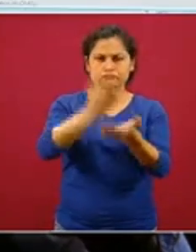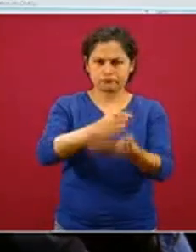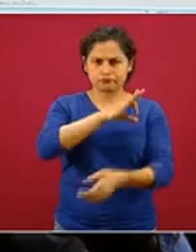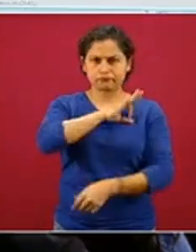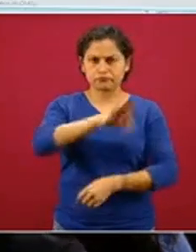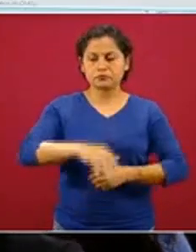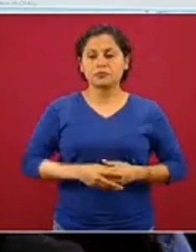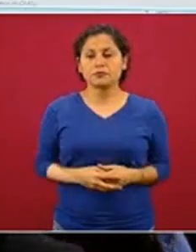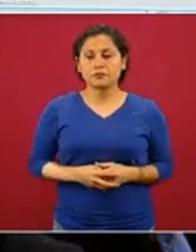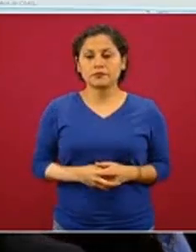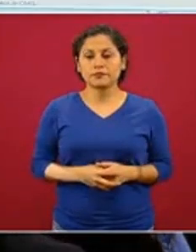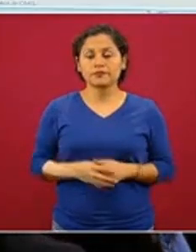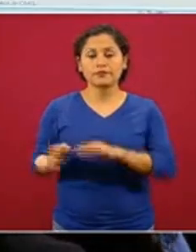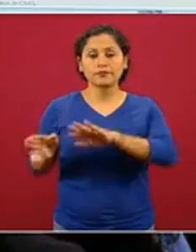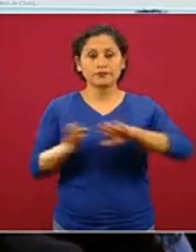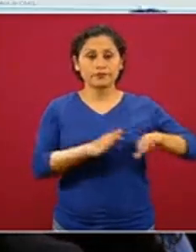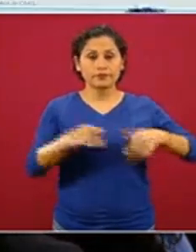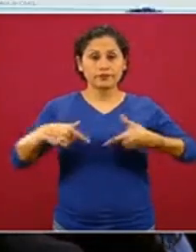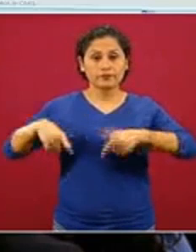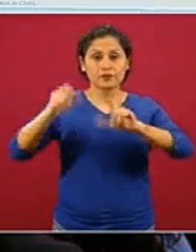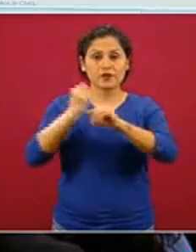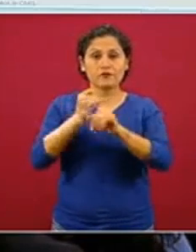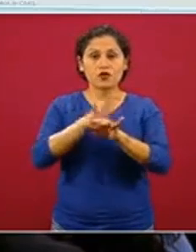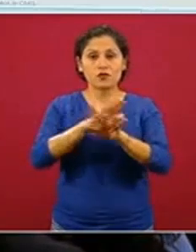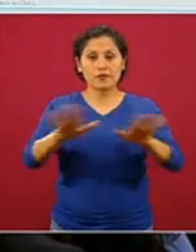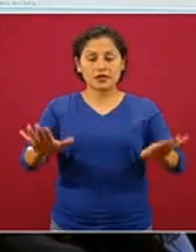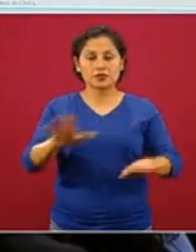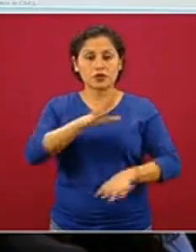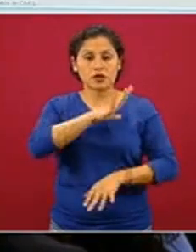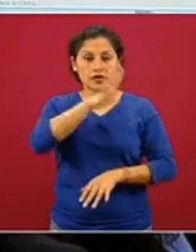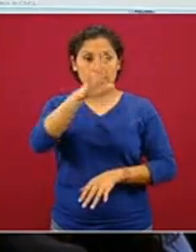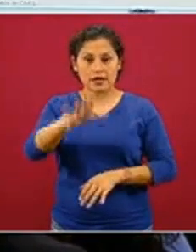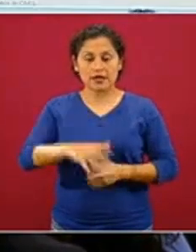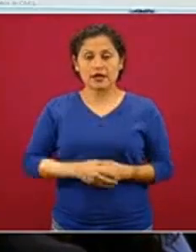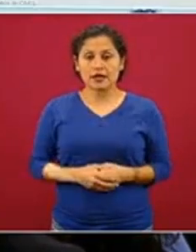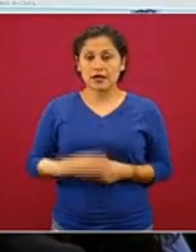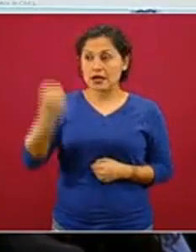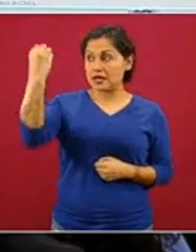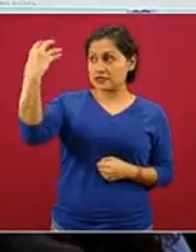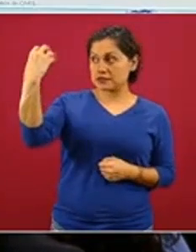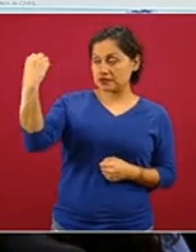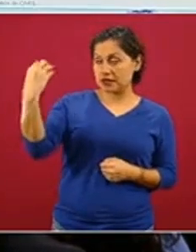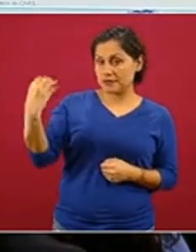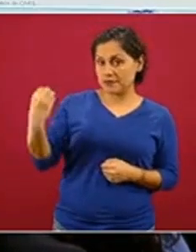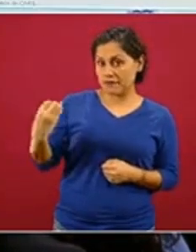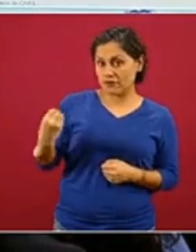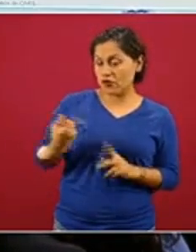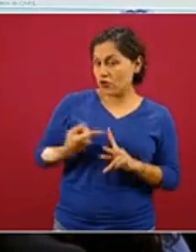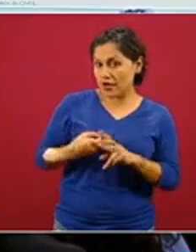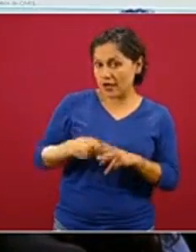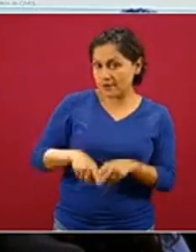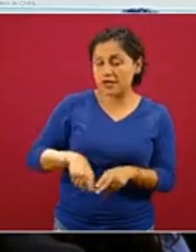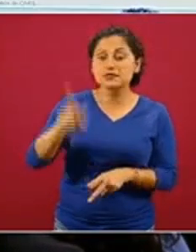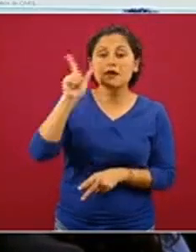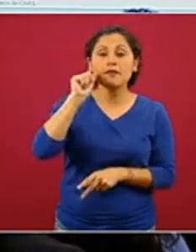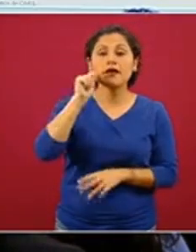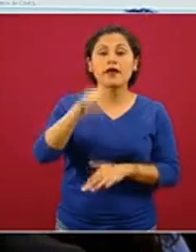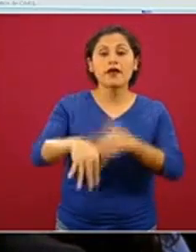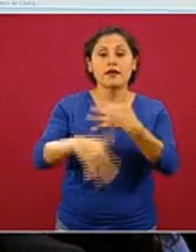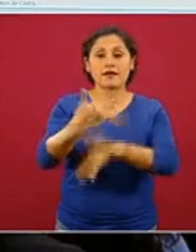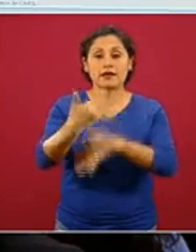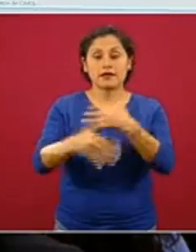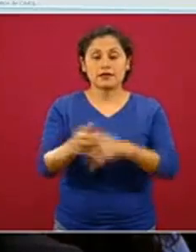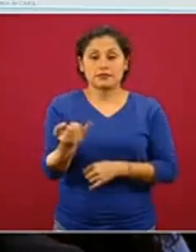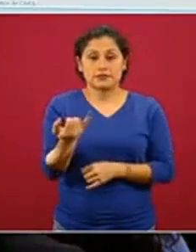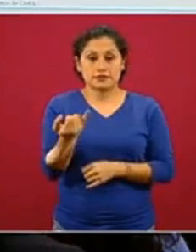Vámonos al informe técnico. Ese semáforo que acabo de presentar empieza mañana, 15 de junio,